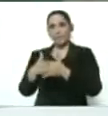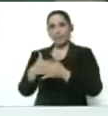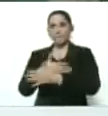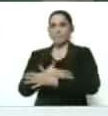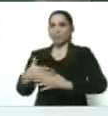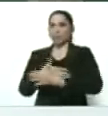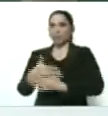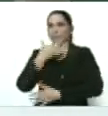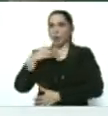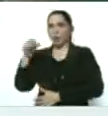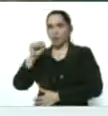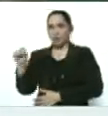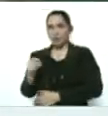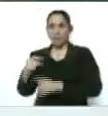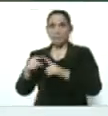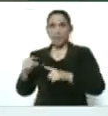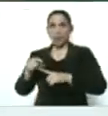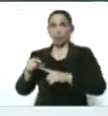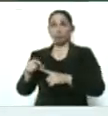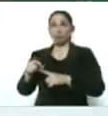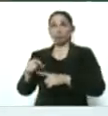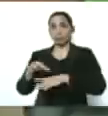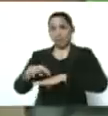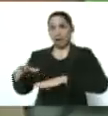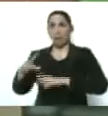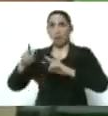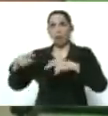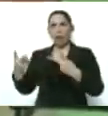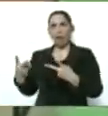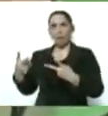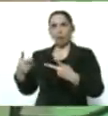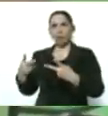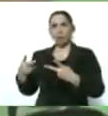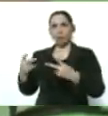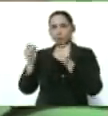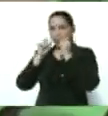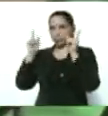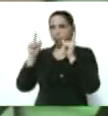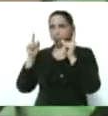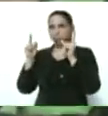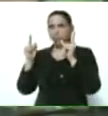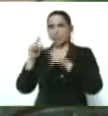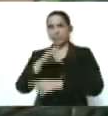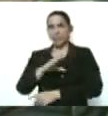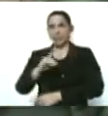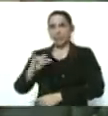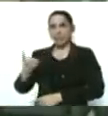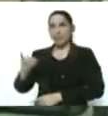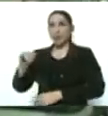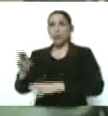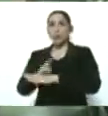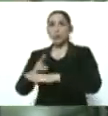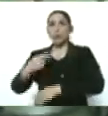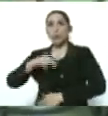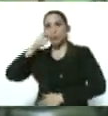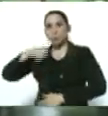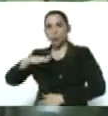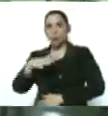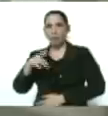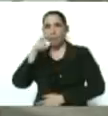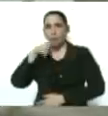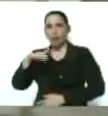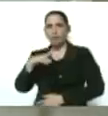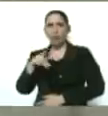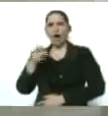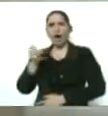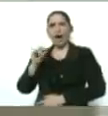de bolívares, pero dejamos nuevo este CDI para el uso de nuestro pueblo, de una población, de una CIT donde